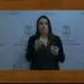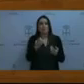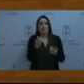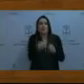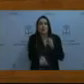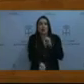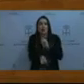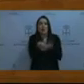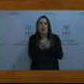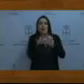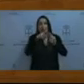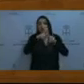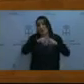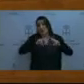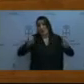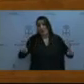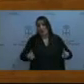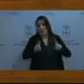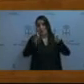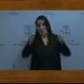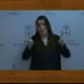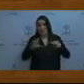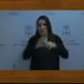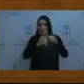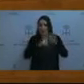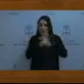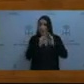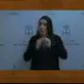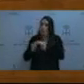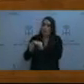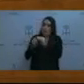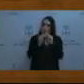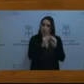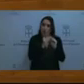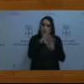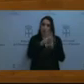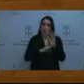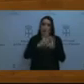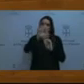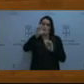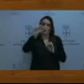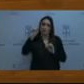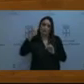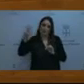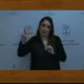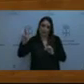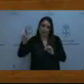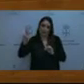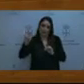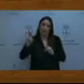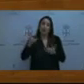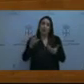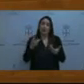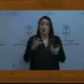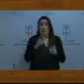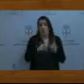herramienta de informática de gestión común para el programa LIDER, ya adjudicado para economizar costes